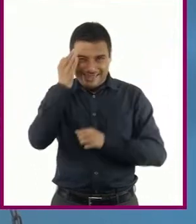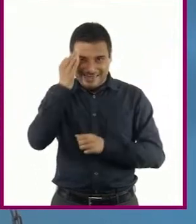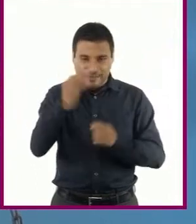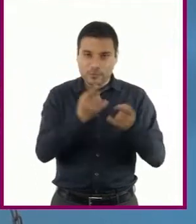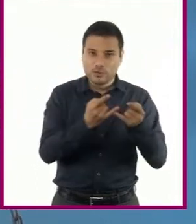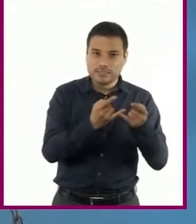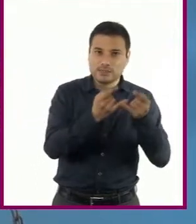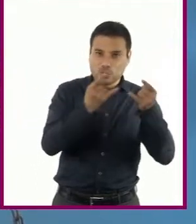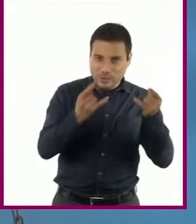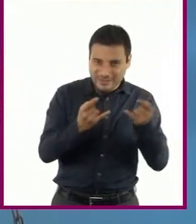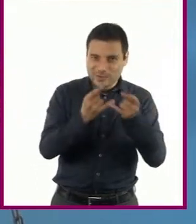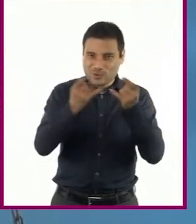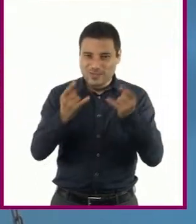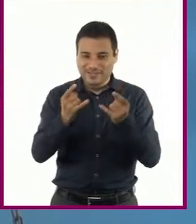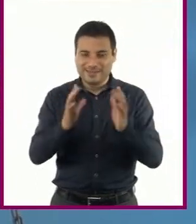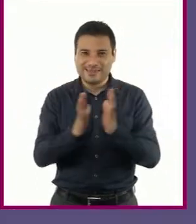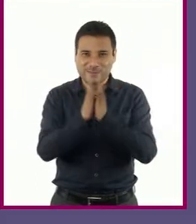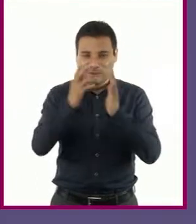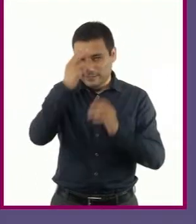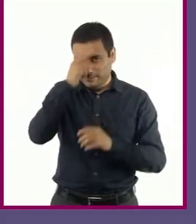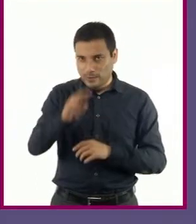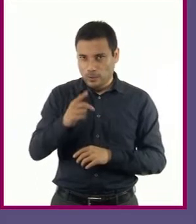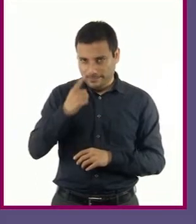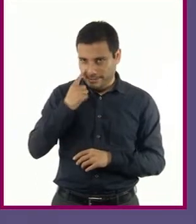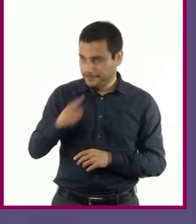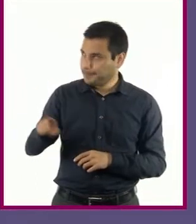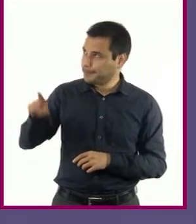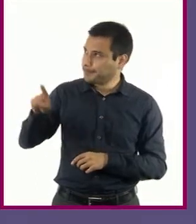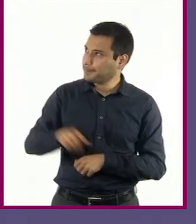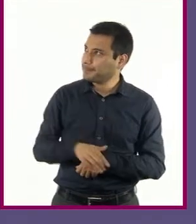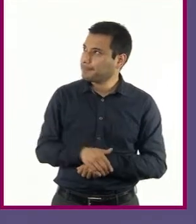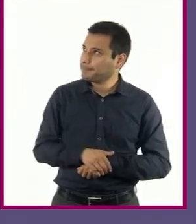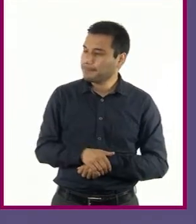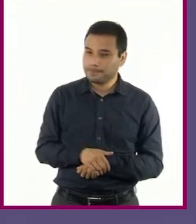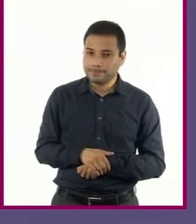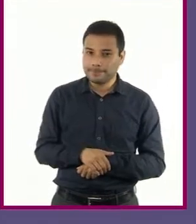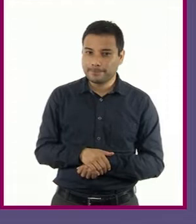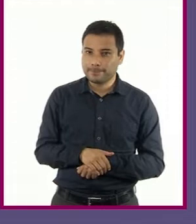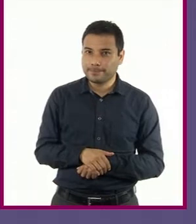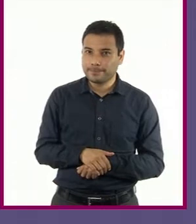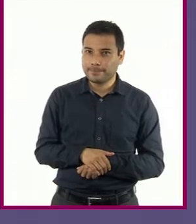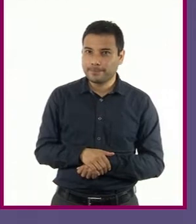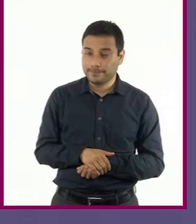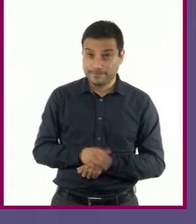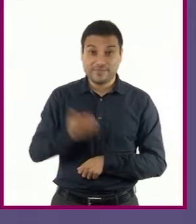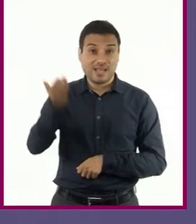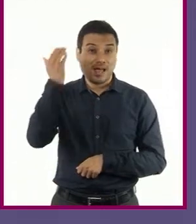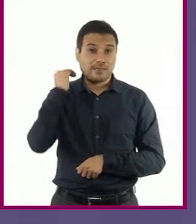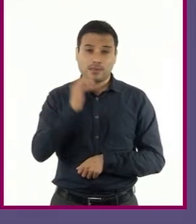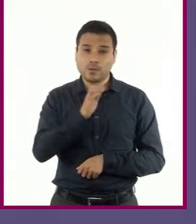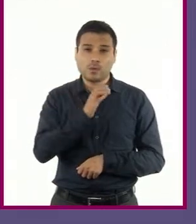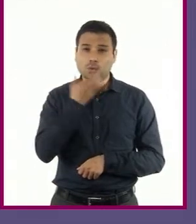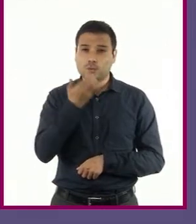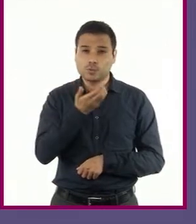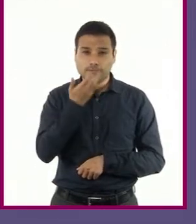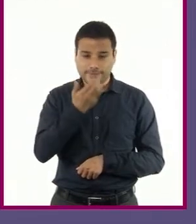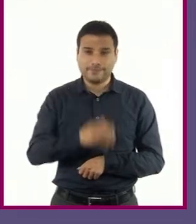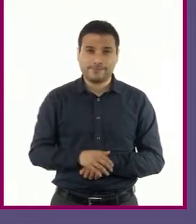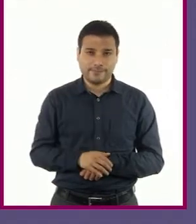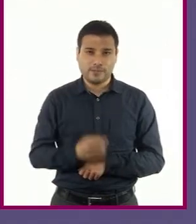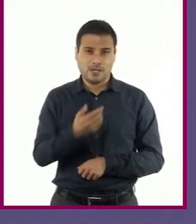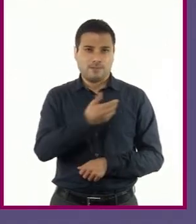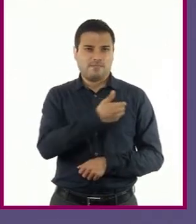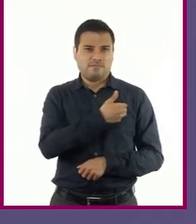democracia en México, podríamos decir que uno de los rasgos distintivos del sistema era la concentración del poder en la figura